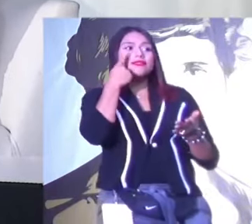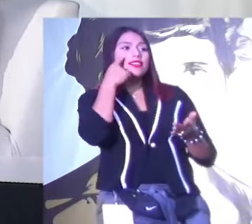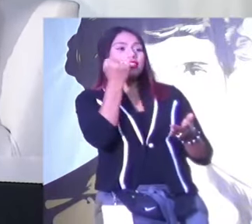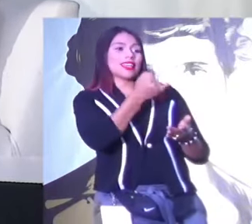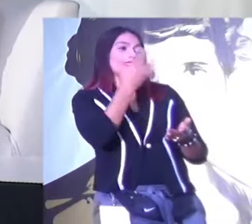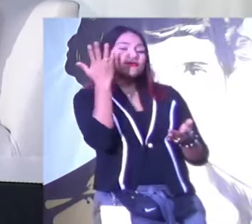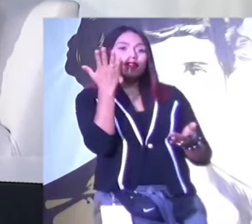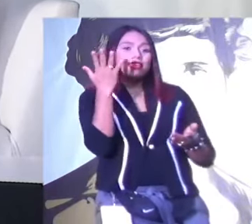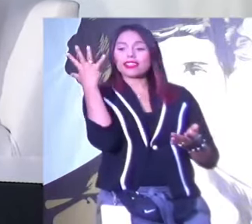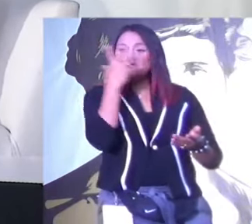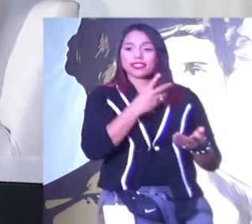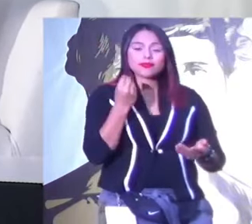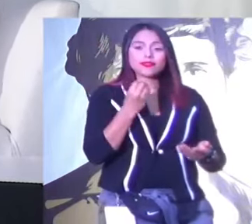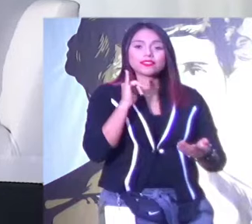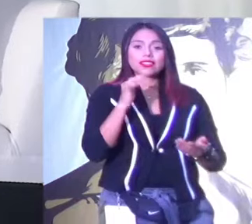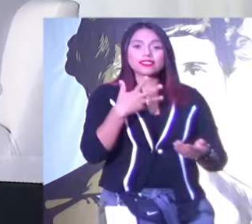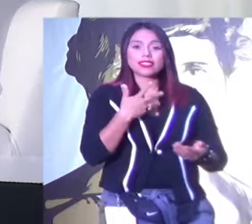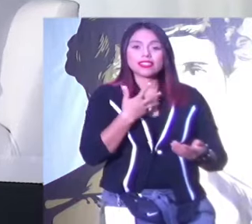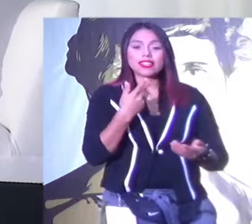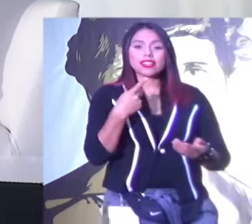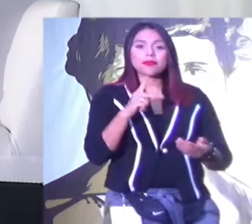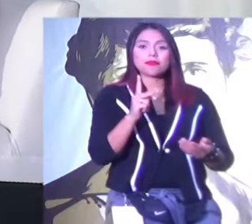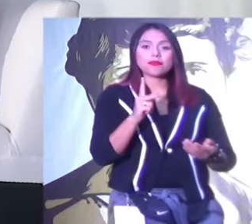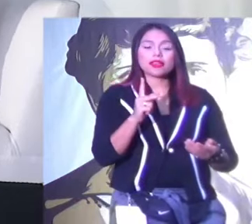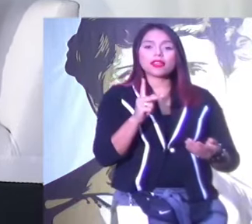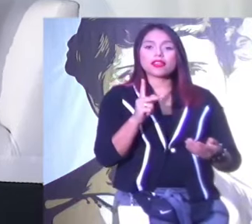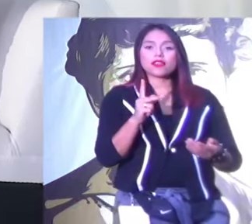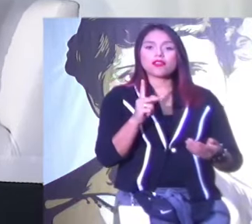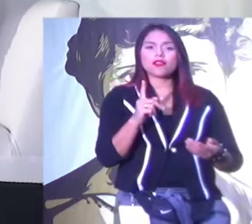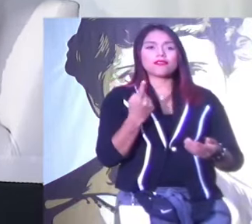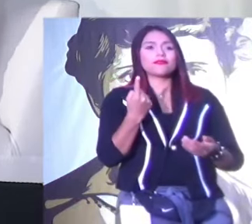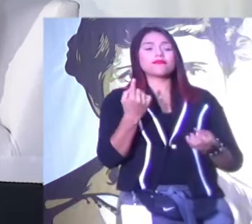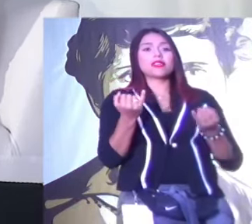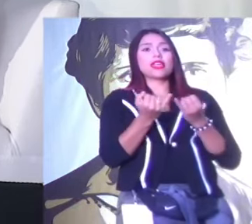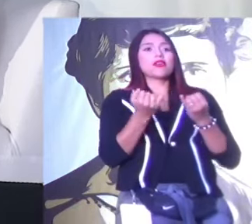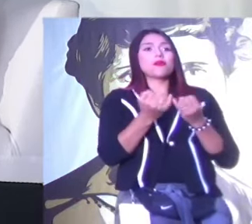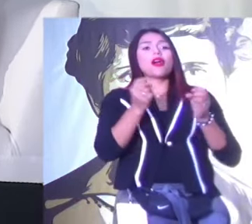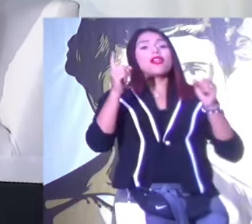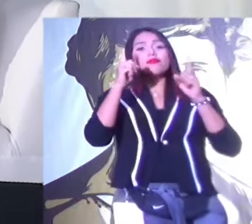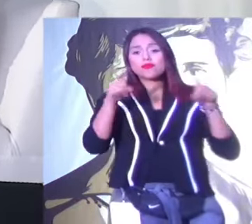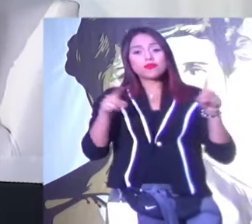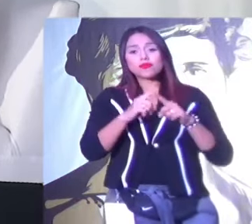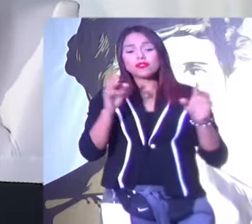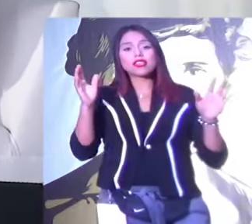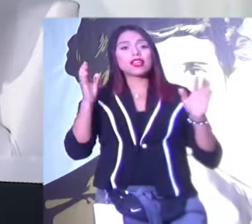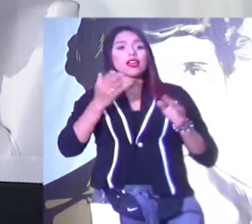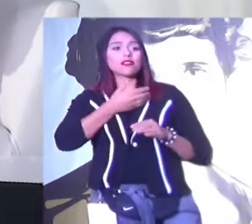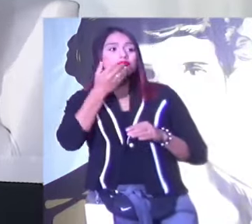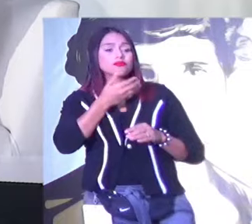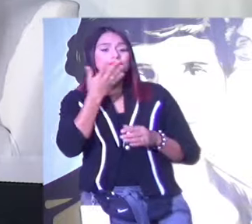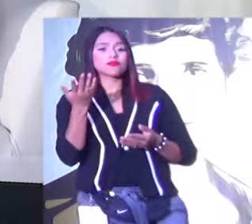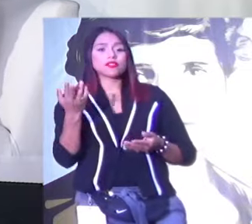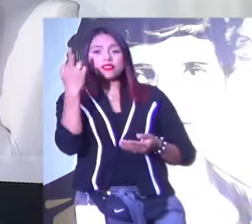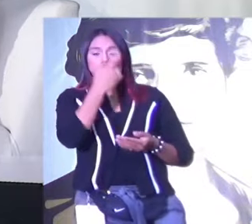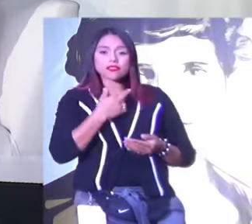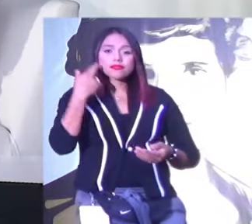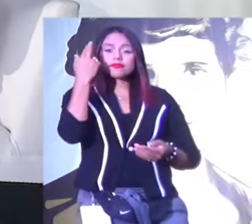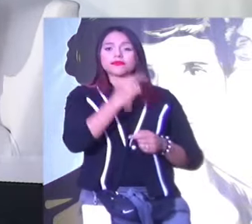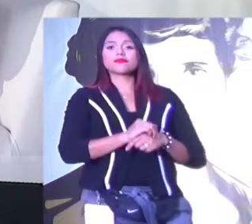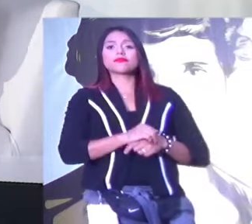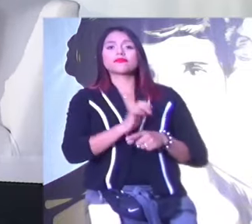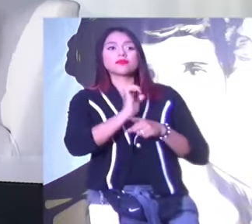dos, sino son, y además, cuando dije que minas la música popular, también te minas a ti mismo, porque hoy, revisando tus libros